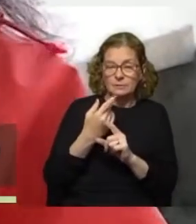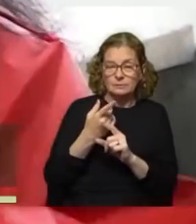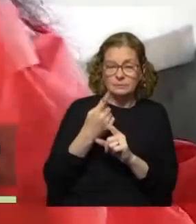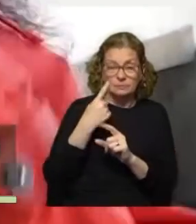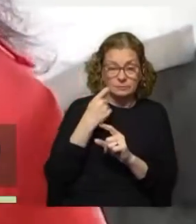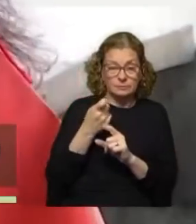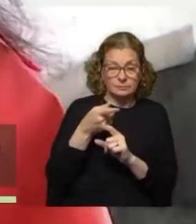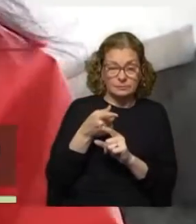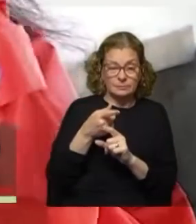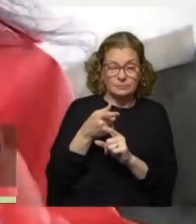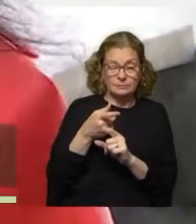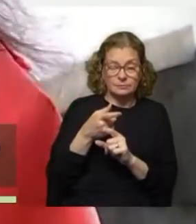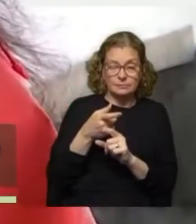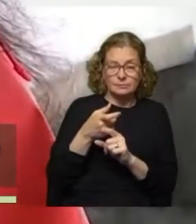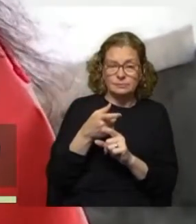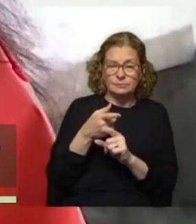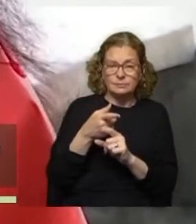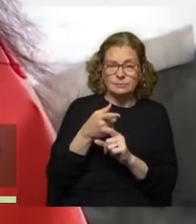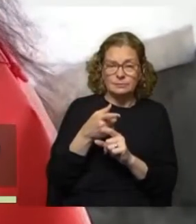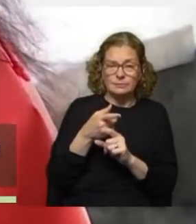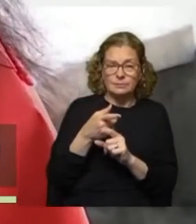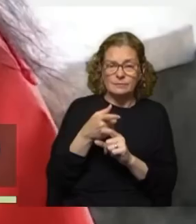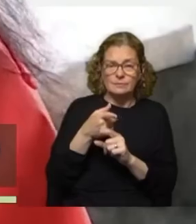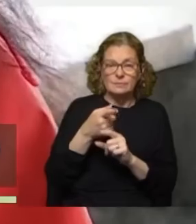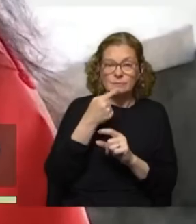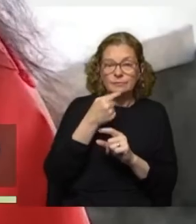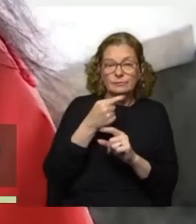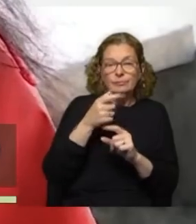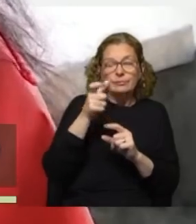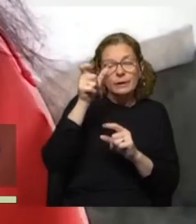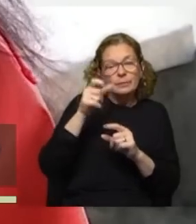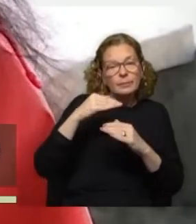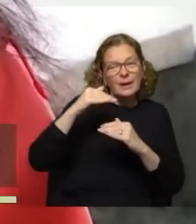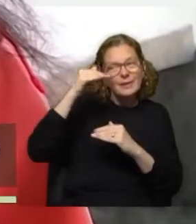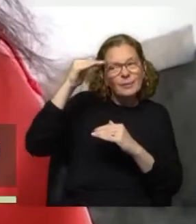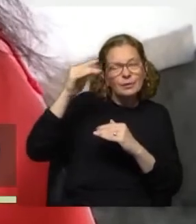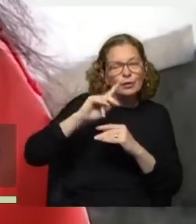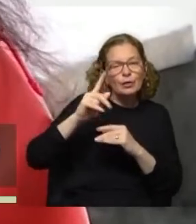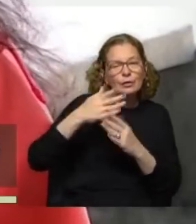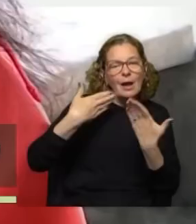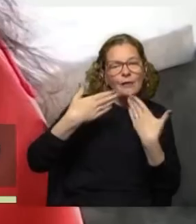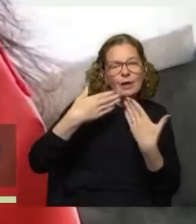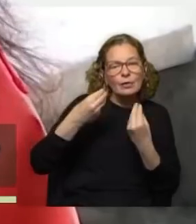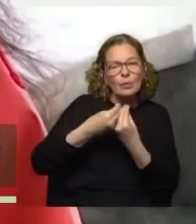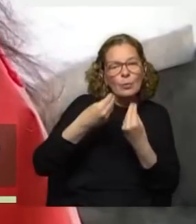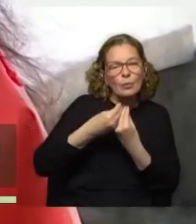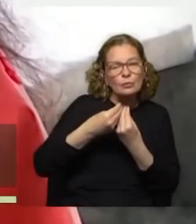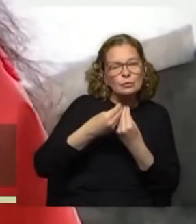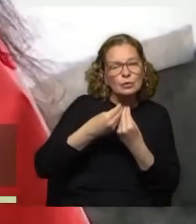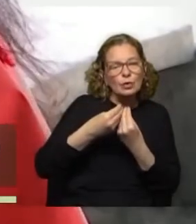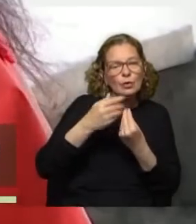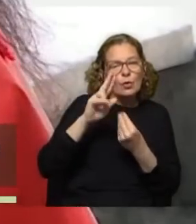identifique porque se hacen al departamentos altos y demás y esos apartamentos en no están tanto en diálogo con la trama urbana